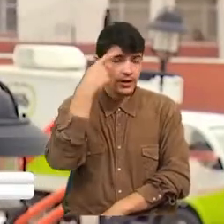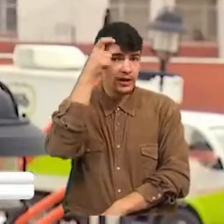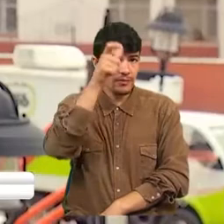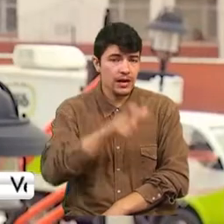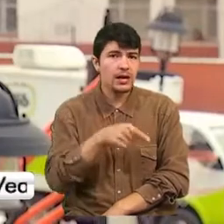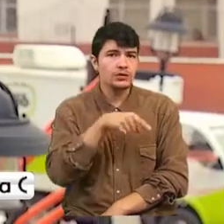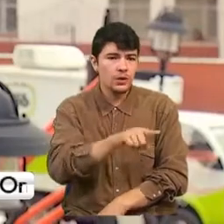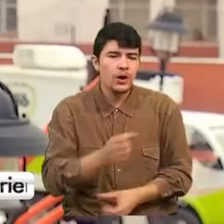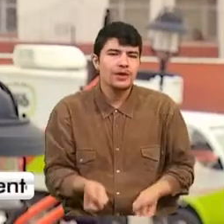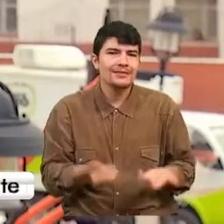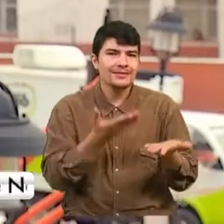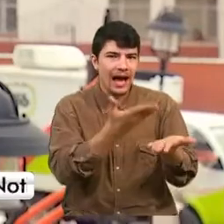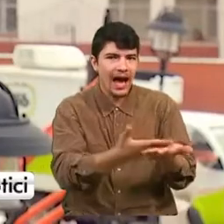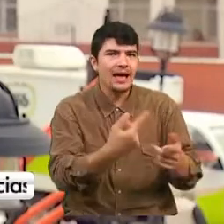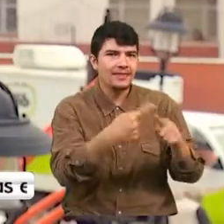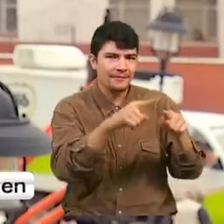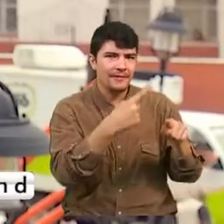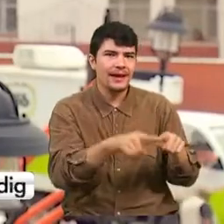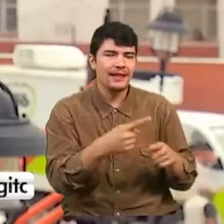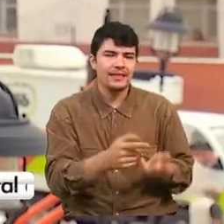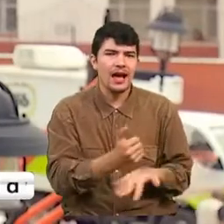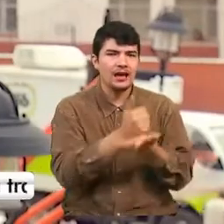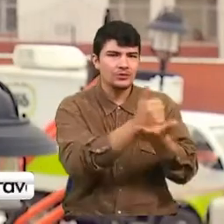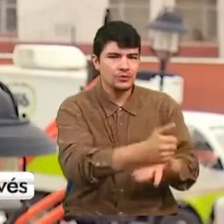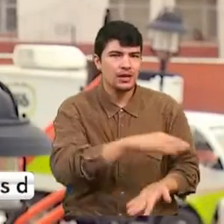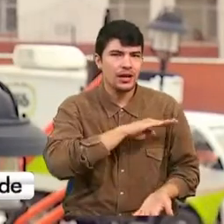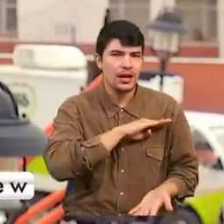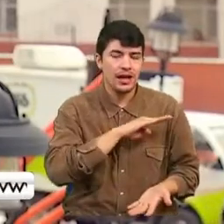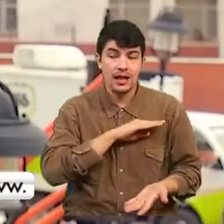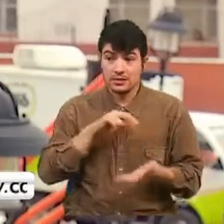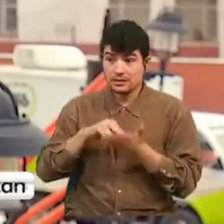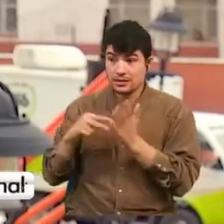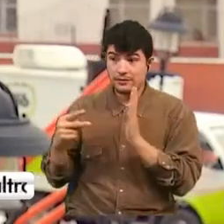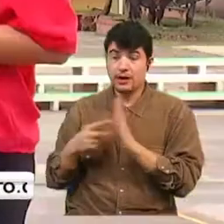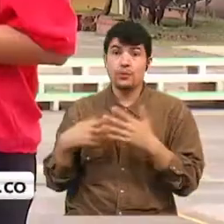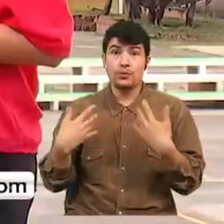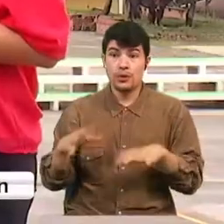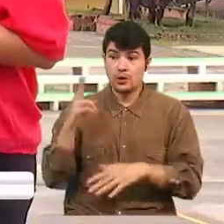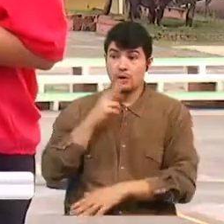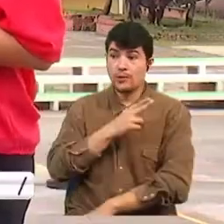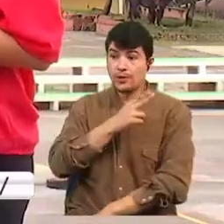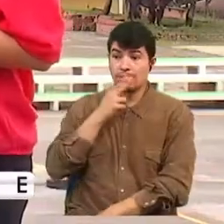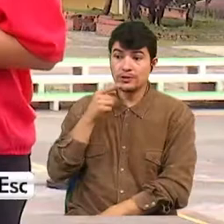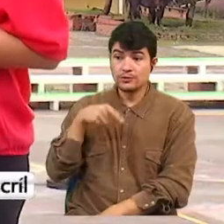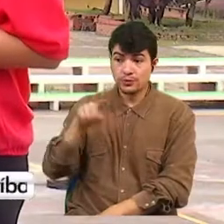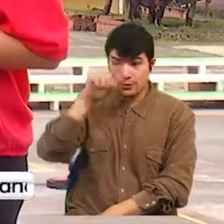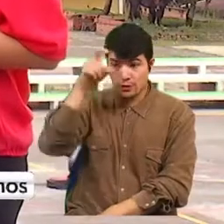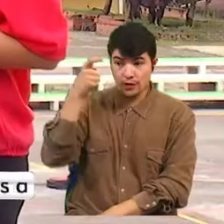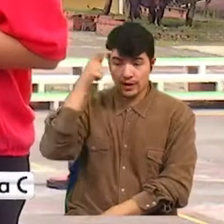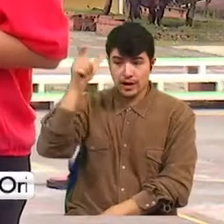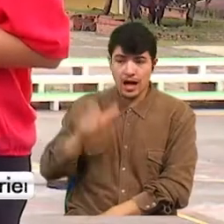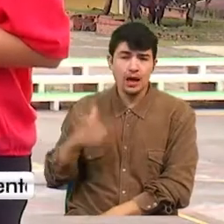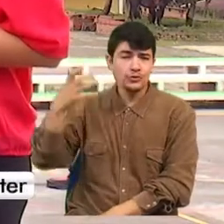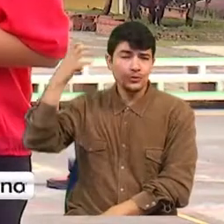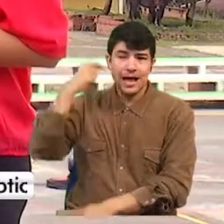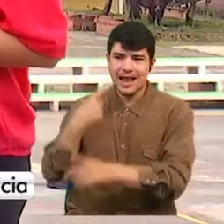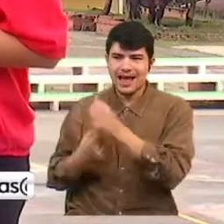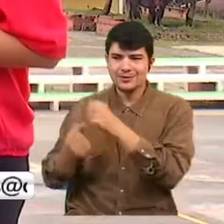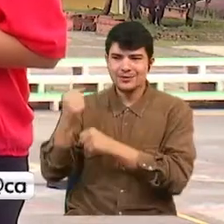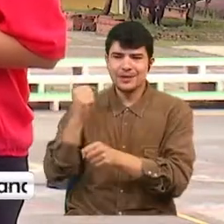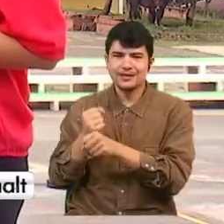o entregar las diferentes ayudas a los alcaldes. Esto, María Ángel, había sido un compromiso que había hecho el gobernador de Santander el año